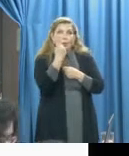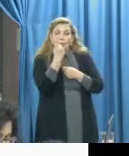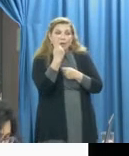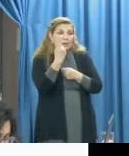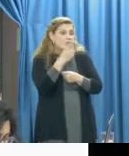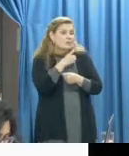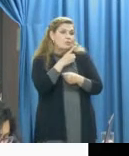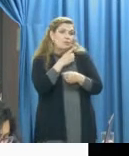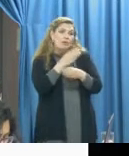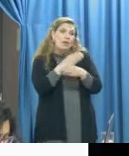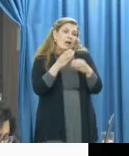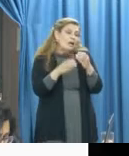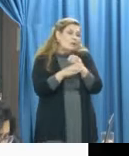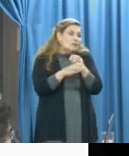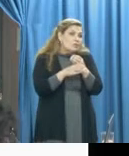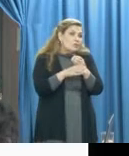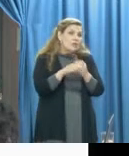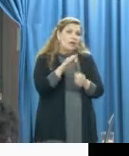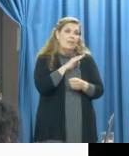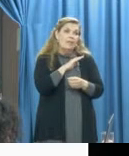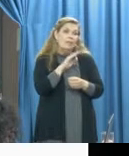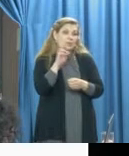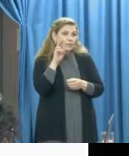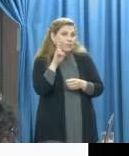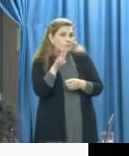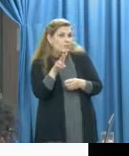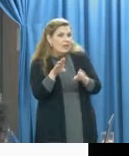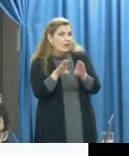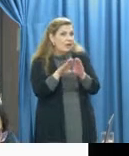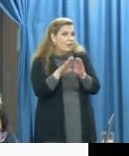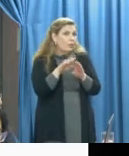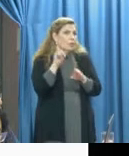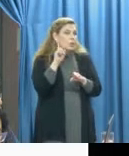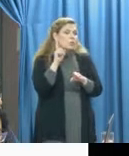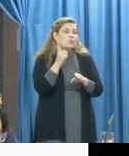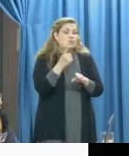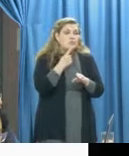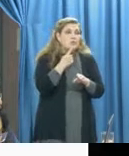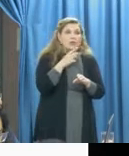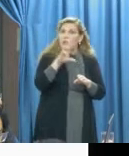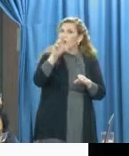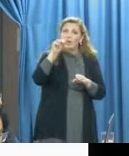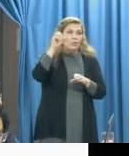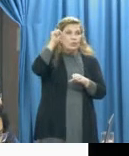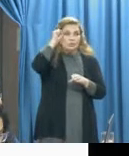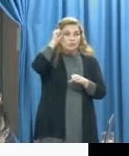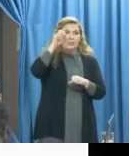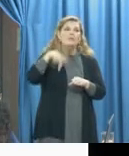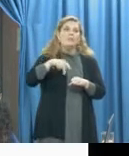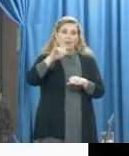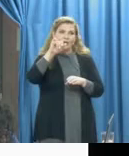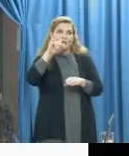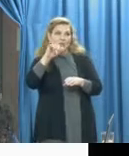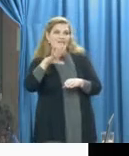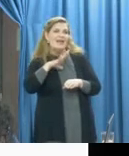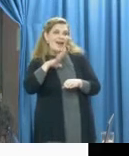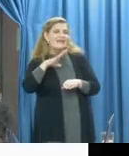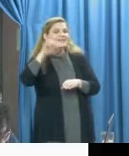entidad y lo podemos manejar como una sordera no sindrómica y sin en cambio es una sordera sindrómica.